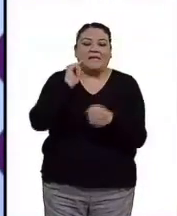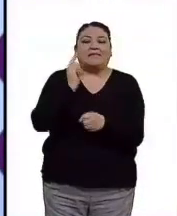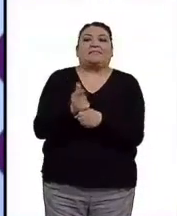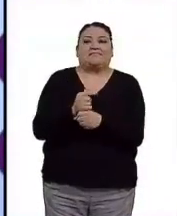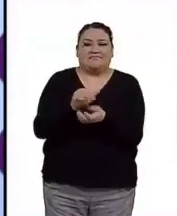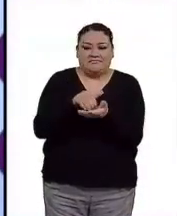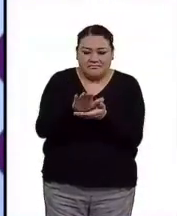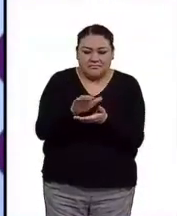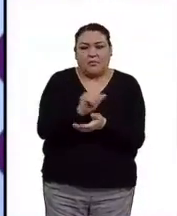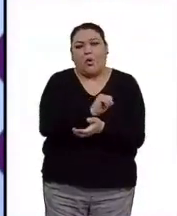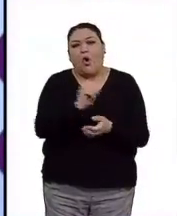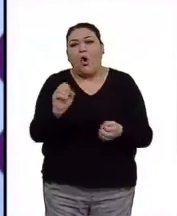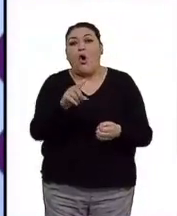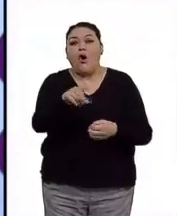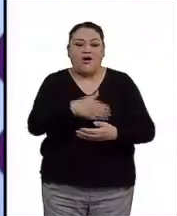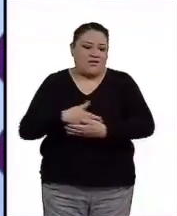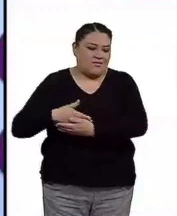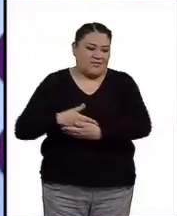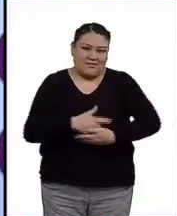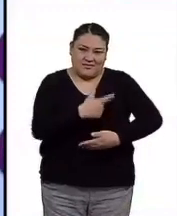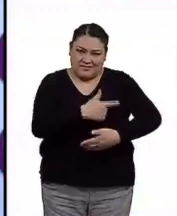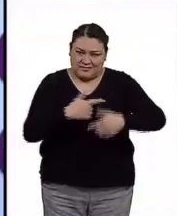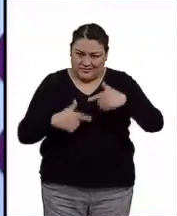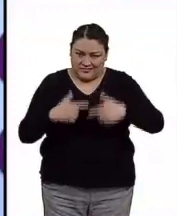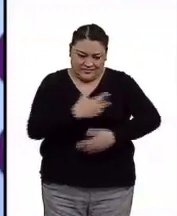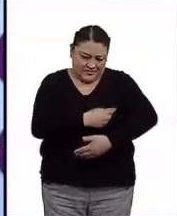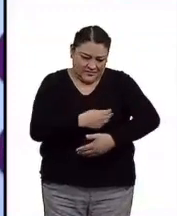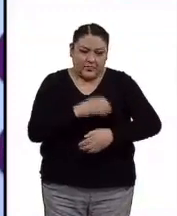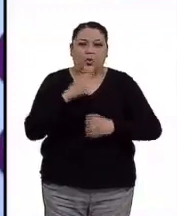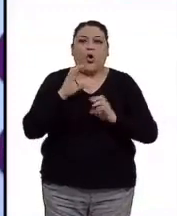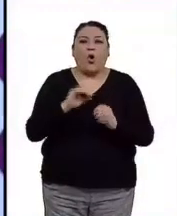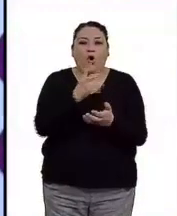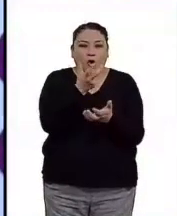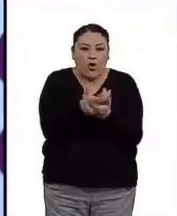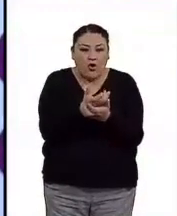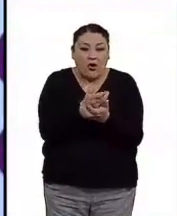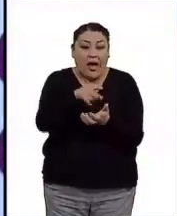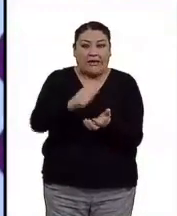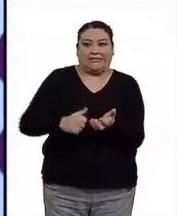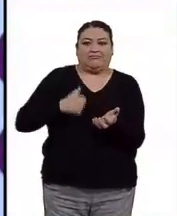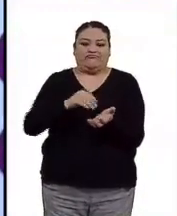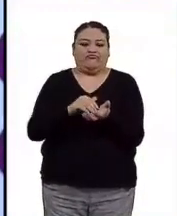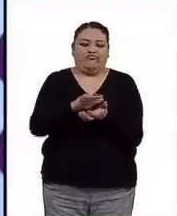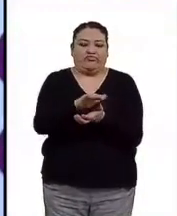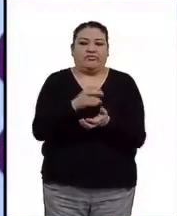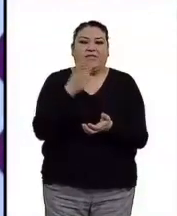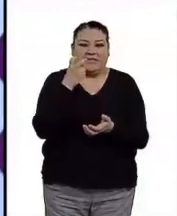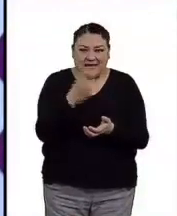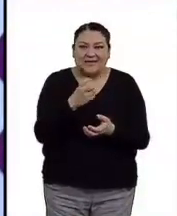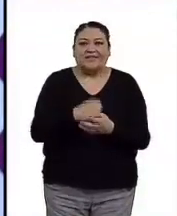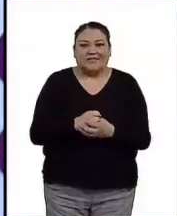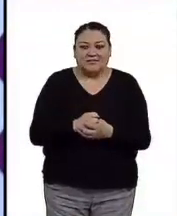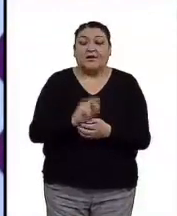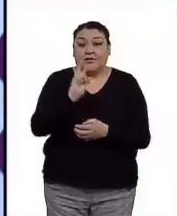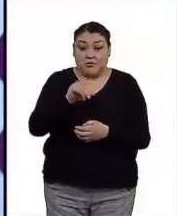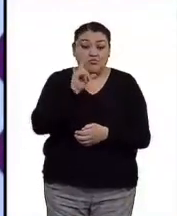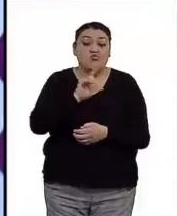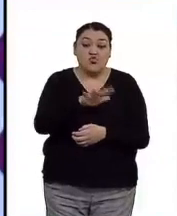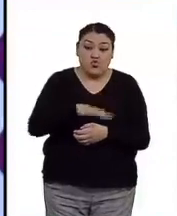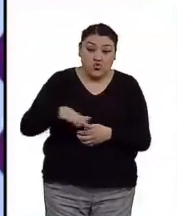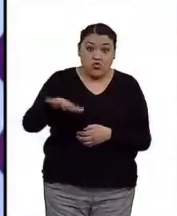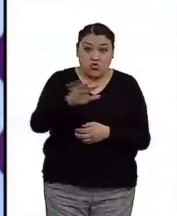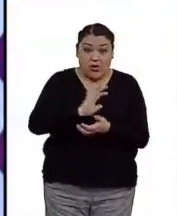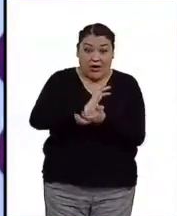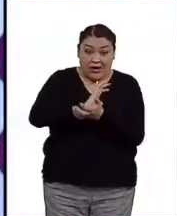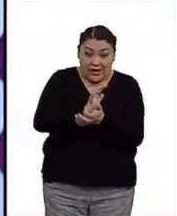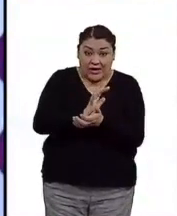o en periodo de lactancia o en periodo de incapacidad. Entonces, una cuarta parte, ¿no? de las situaciones de discriminación que sufren las mujeres